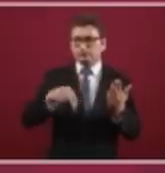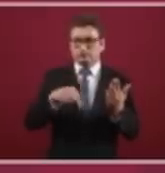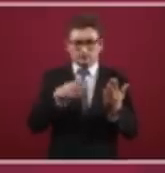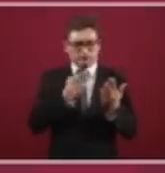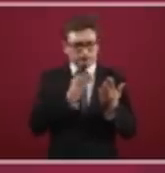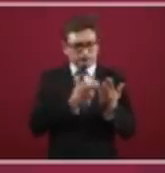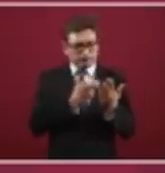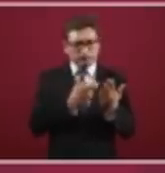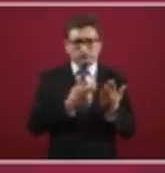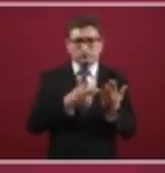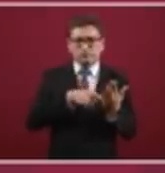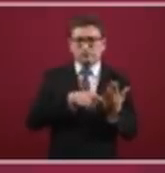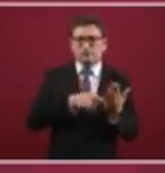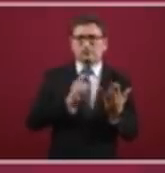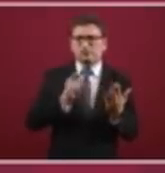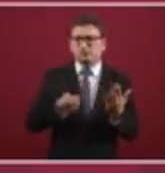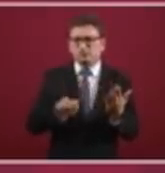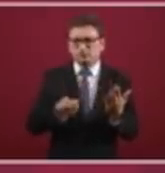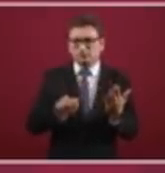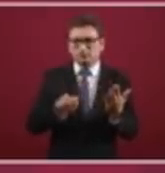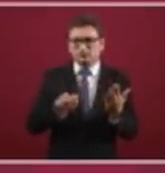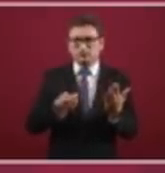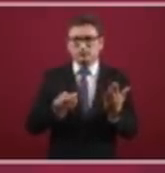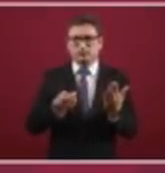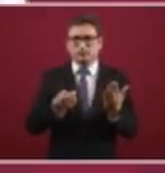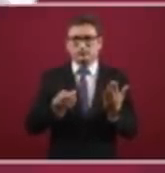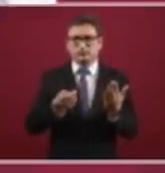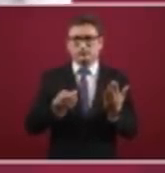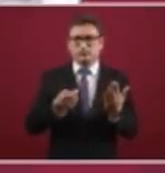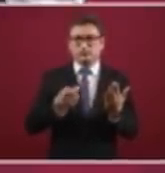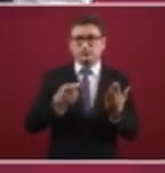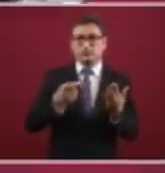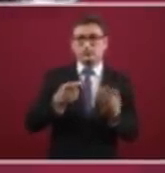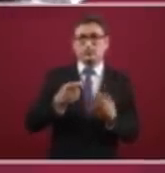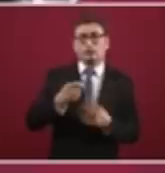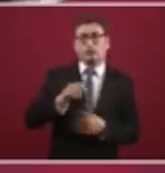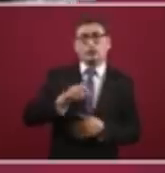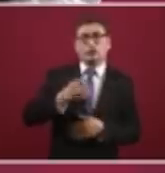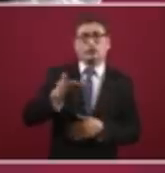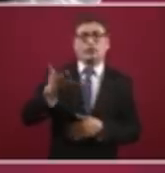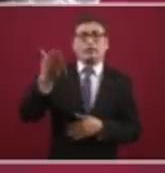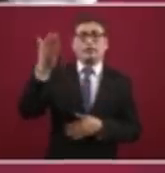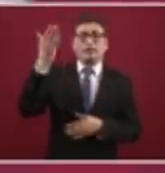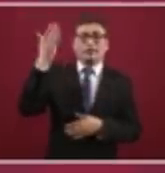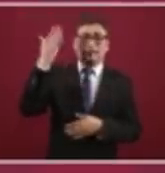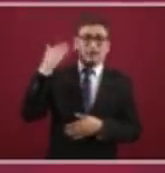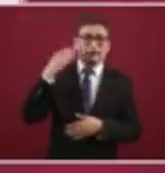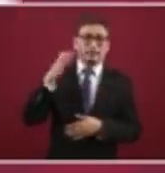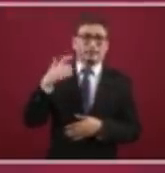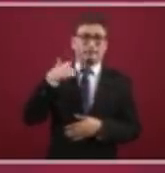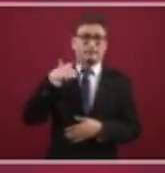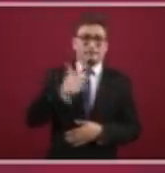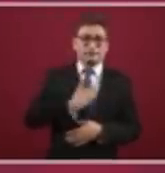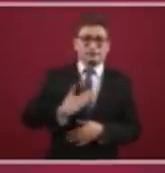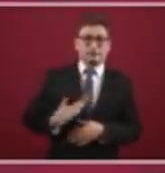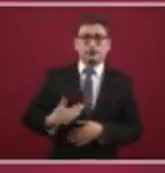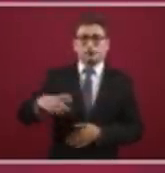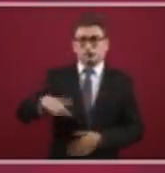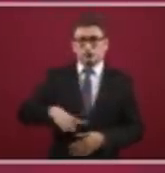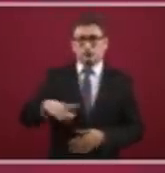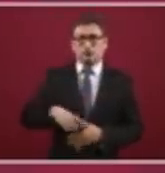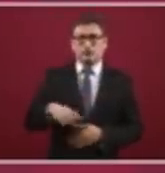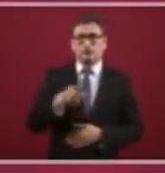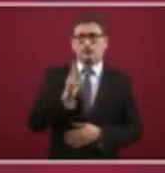ya no tiene nada que ver con los planes de desarrollos anteriores ya es otra política